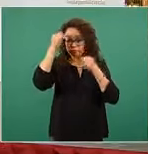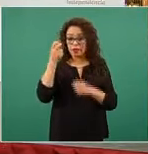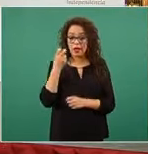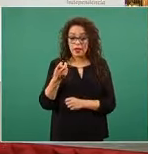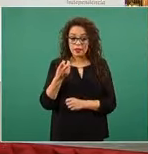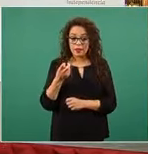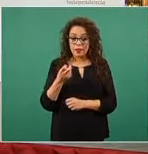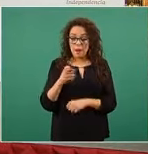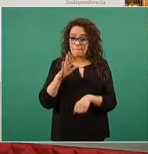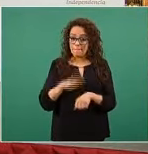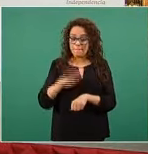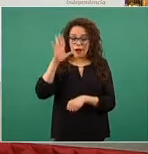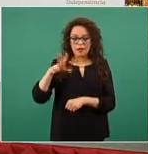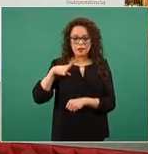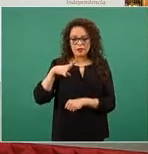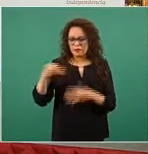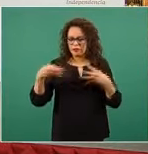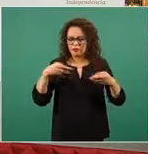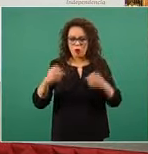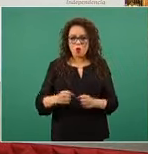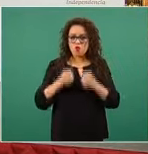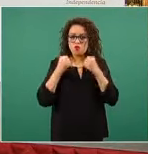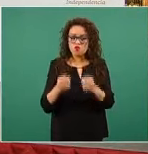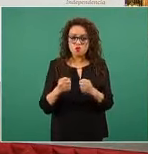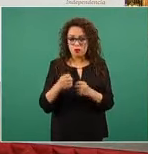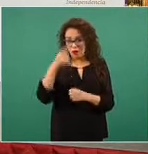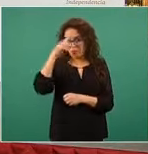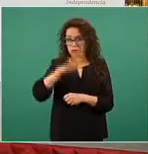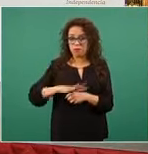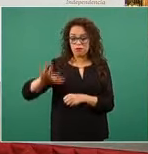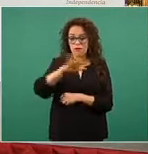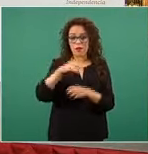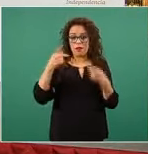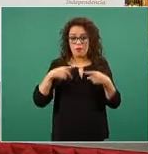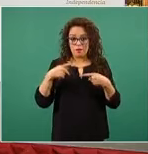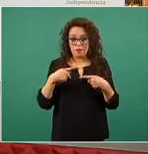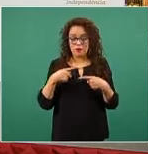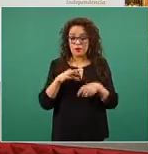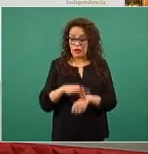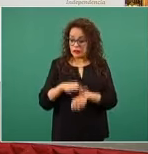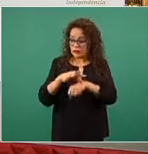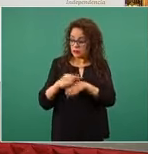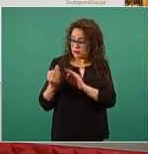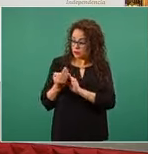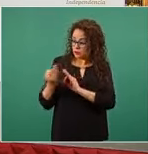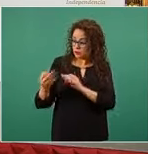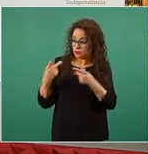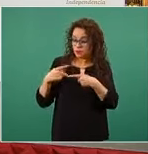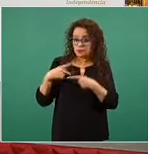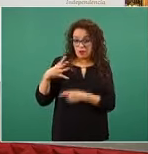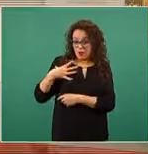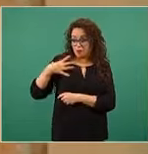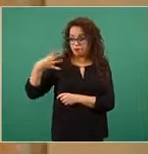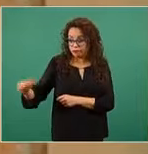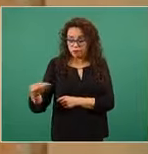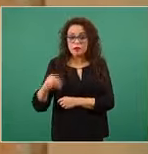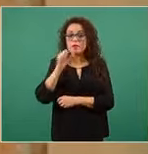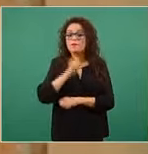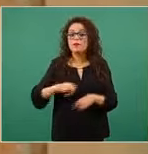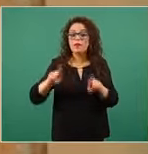infecciosas más contagiosas de la humanidad. Se transmite de persona a persona, también por vía respiratoria, igual